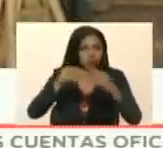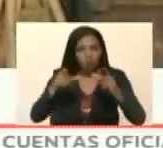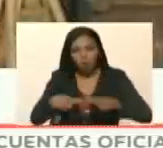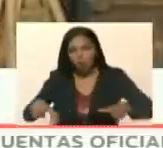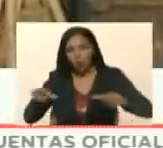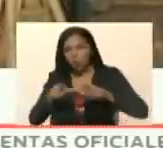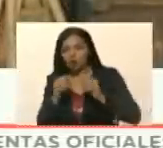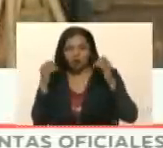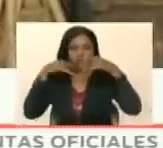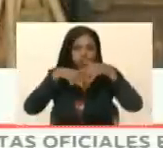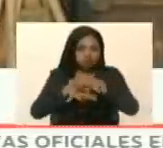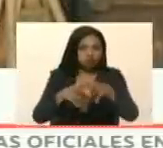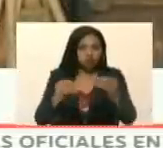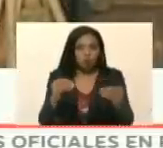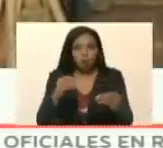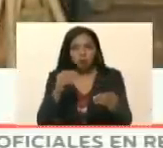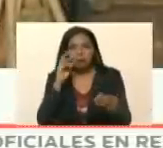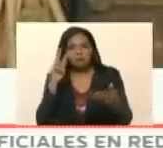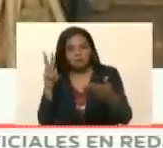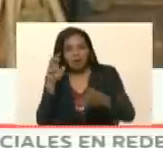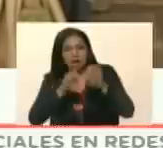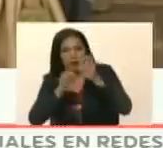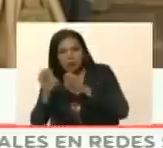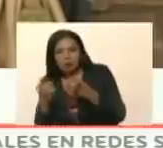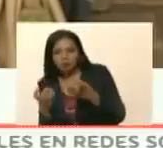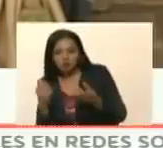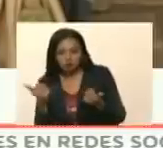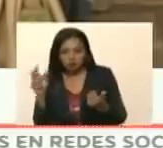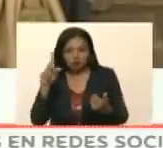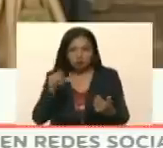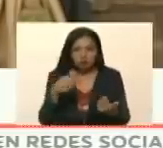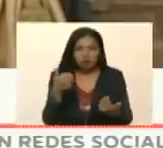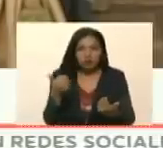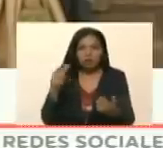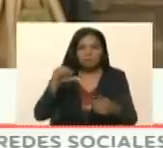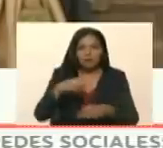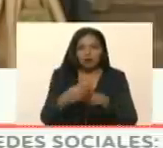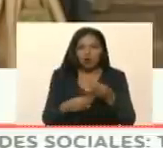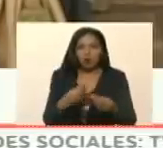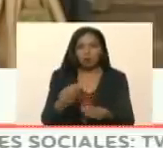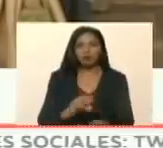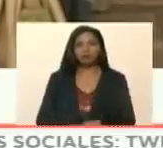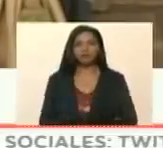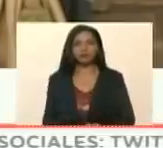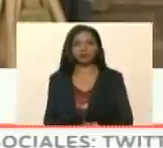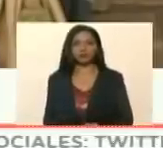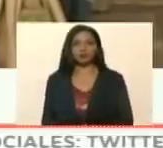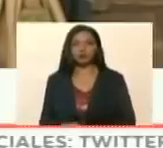un censo para el plan nacional porcino. En ese censo conseguimos